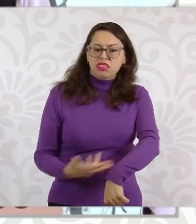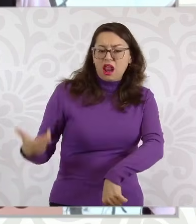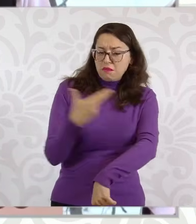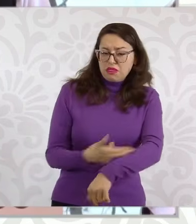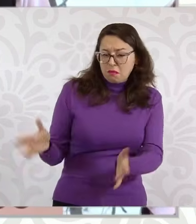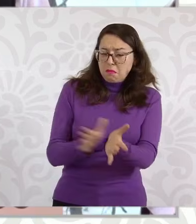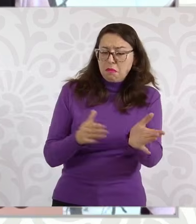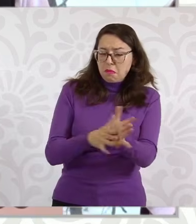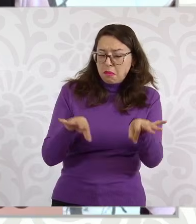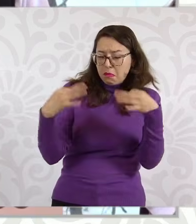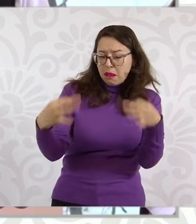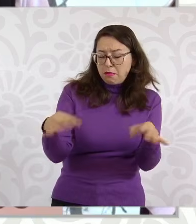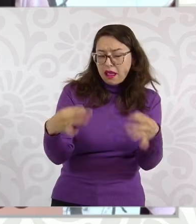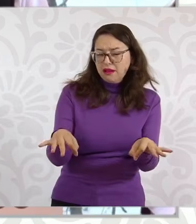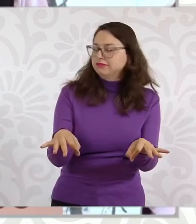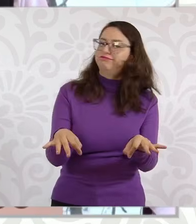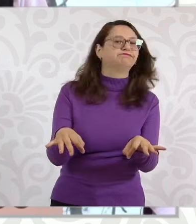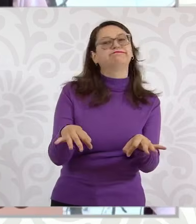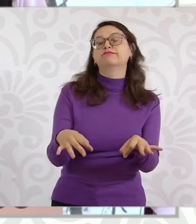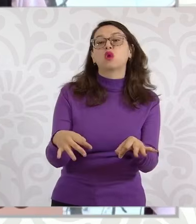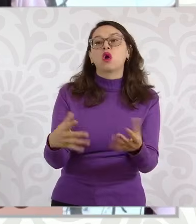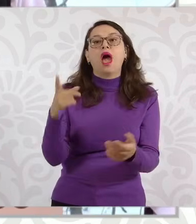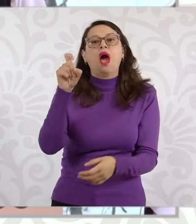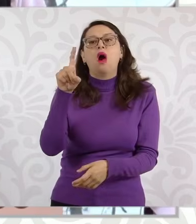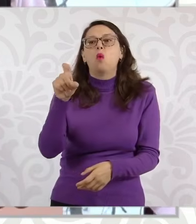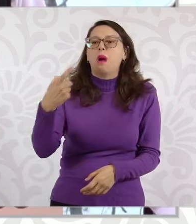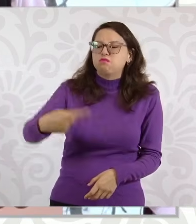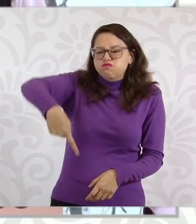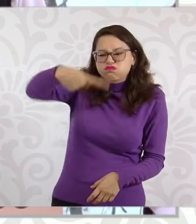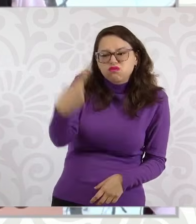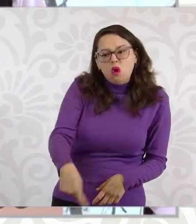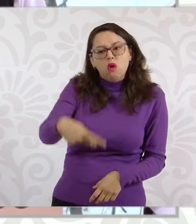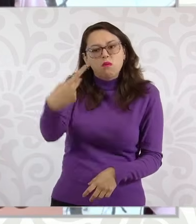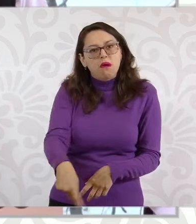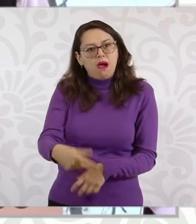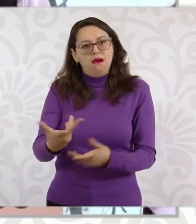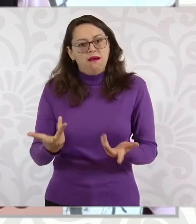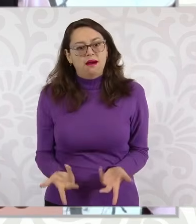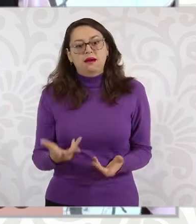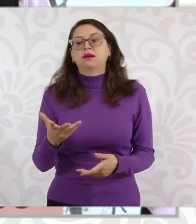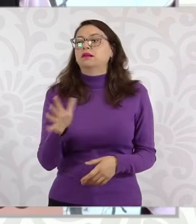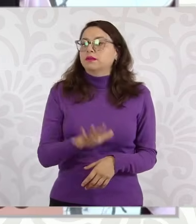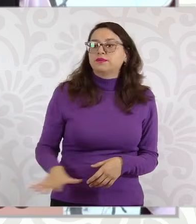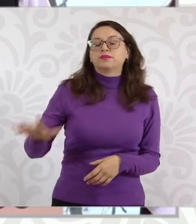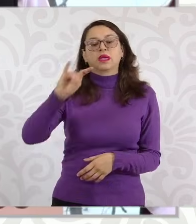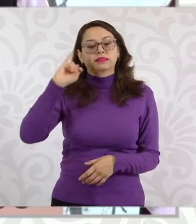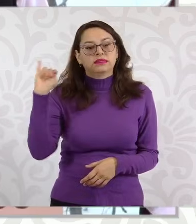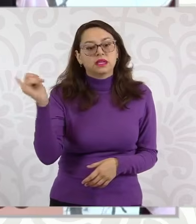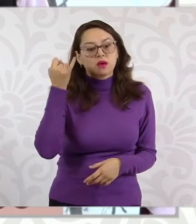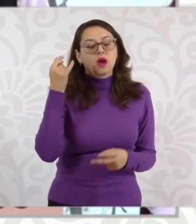burocrático, es devolverle al pueblo lo que es suyo. Para nuestras familias en las colonias de Tijuana